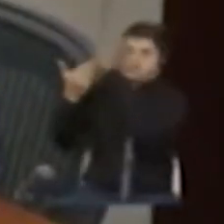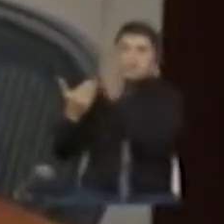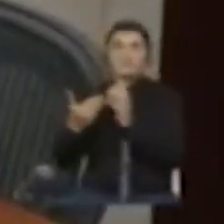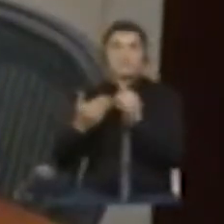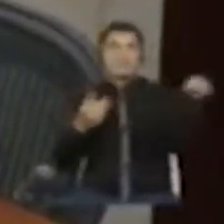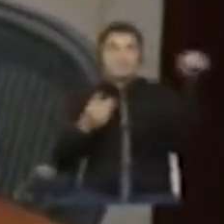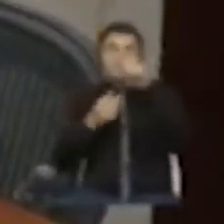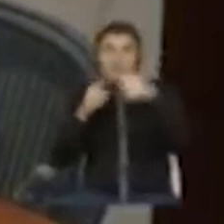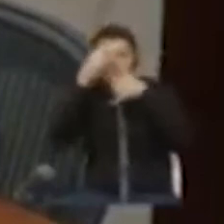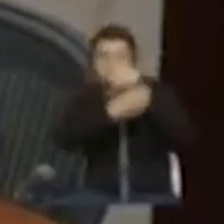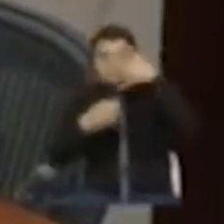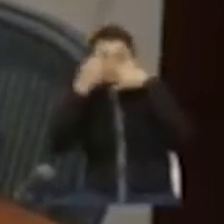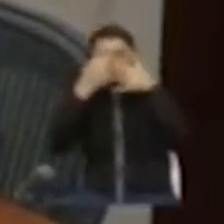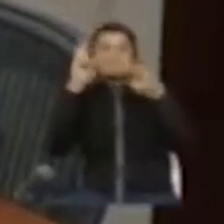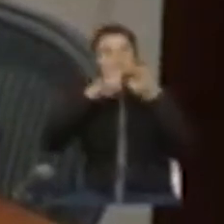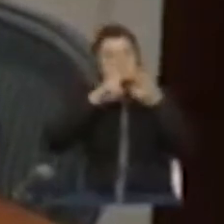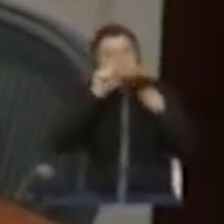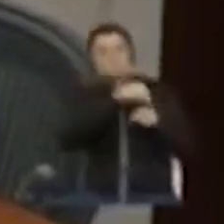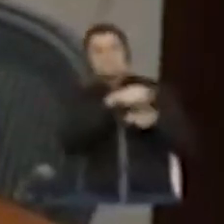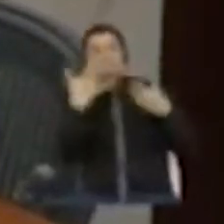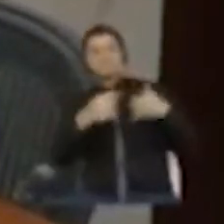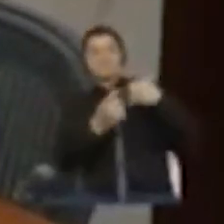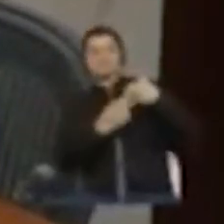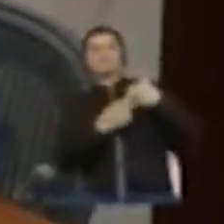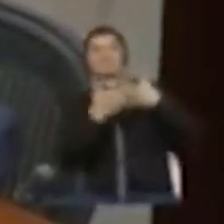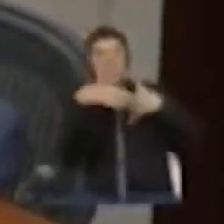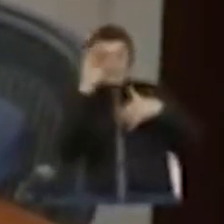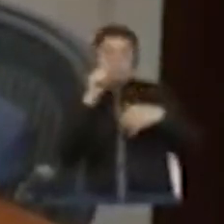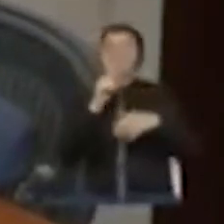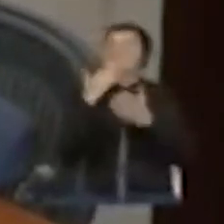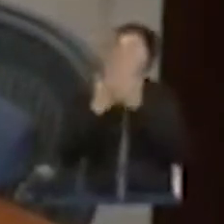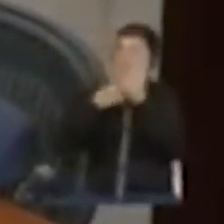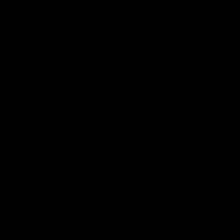conozca la situación que hoy está pasando el departamento de Arauca. Muchas gracias, presidente.